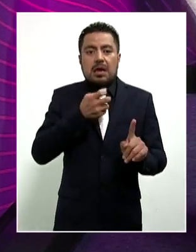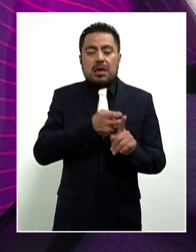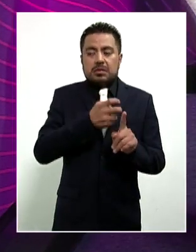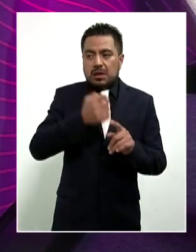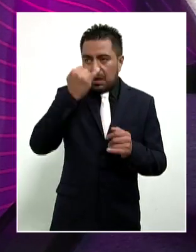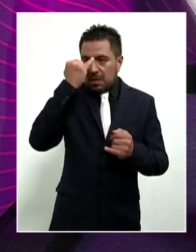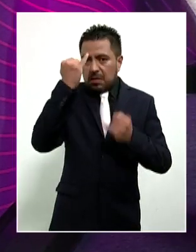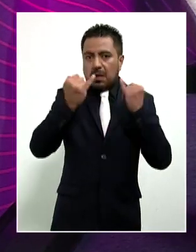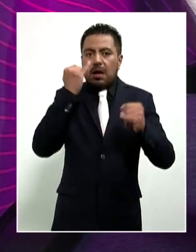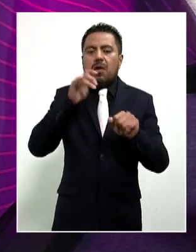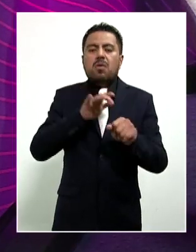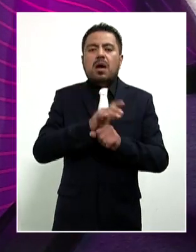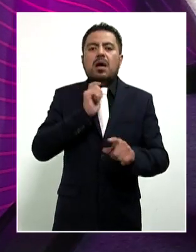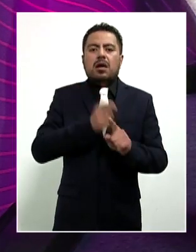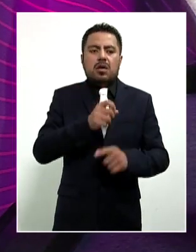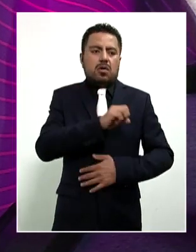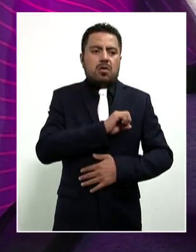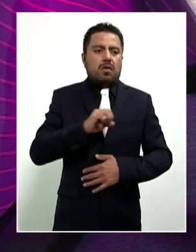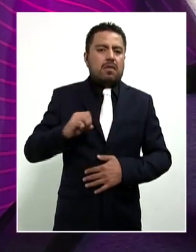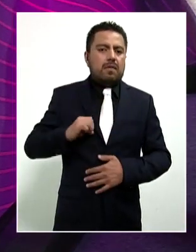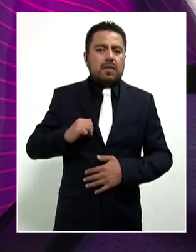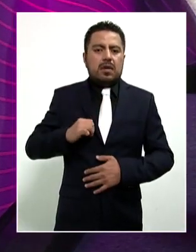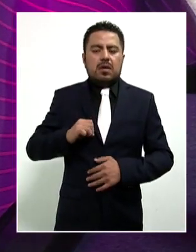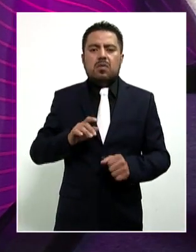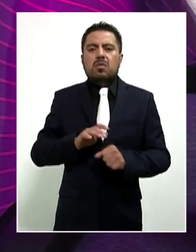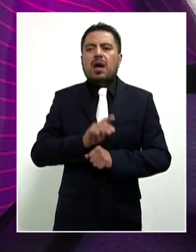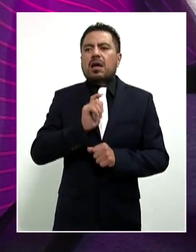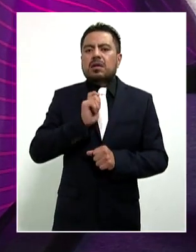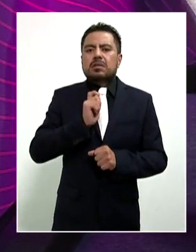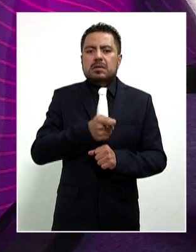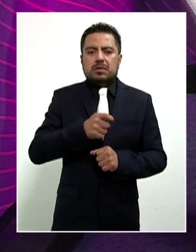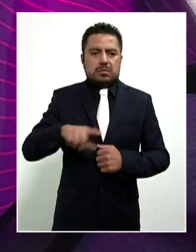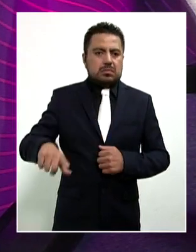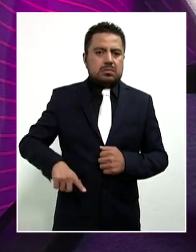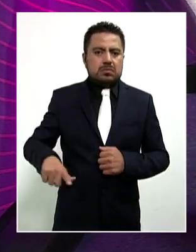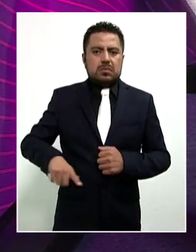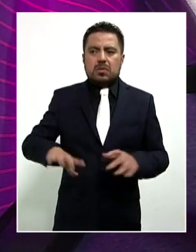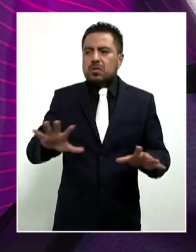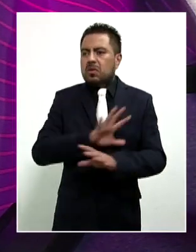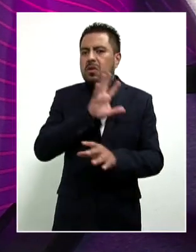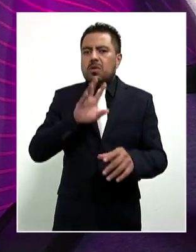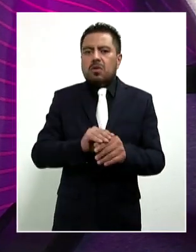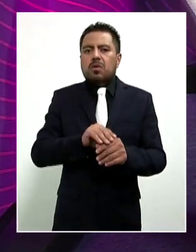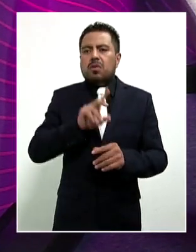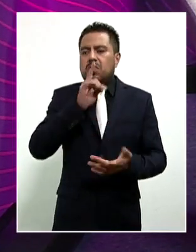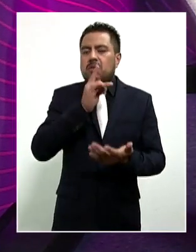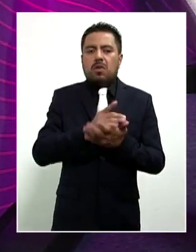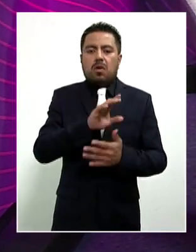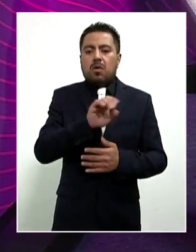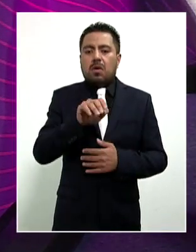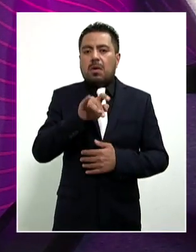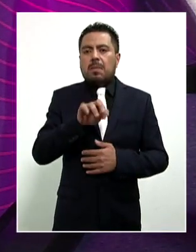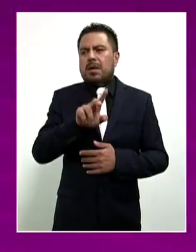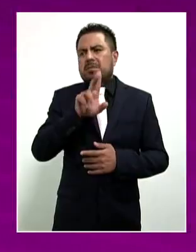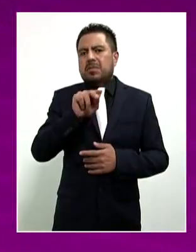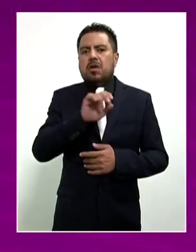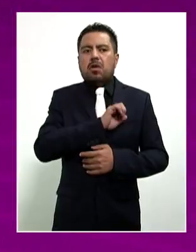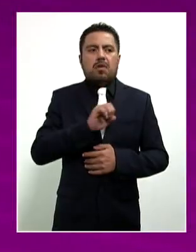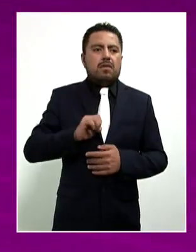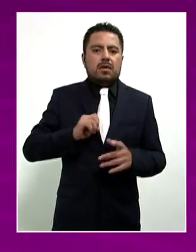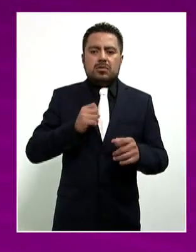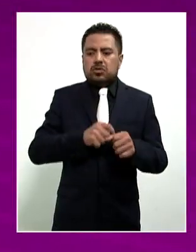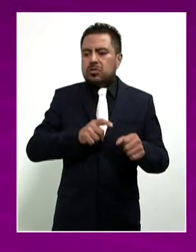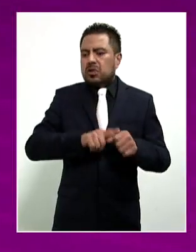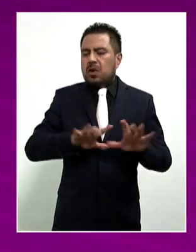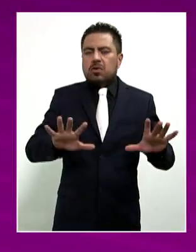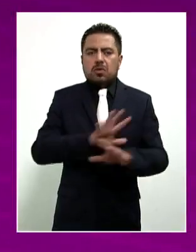idea de que es una obligación del gobierno todo y no nomás de la Comar, y esta es una obligación de la sociedad